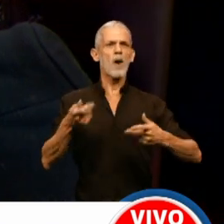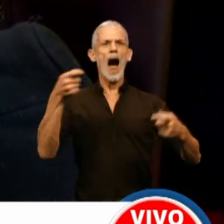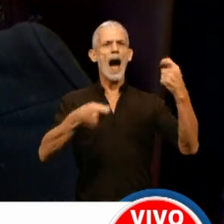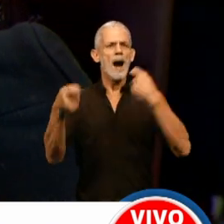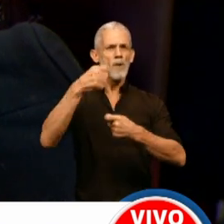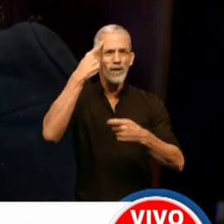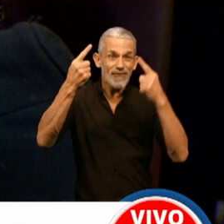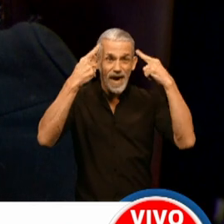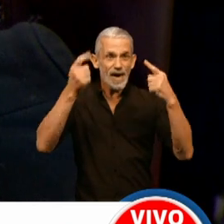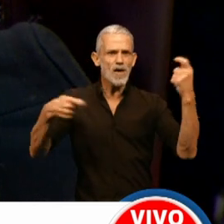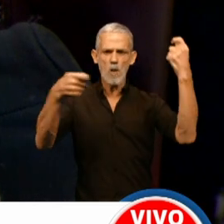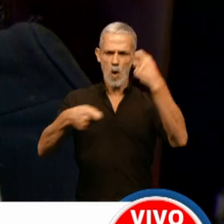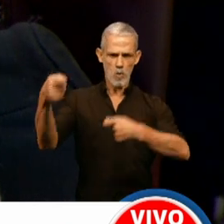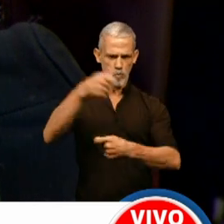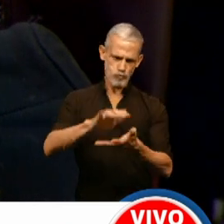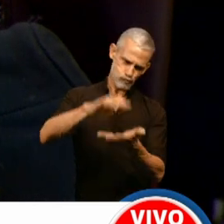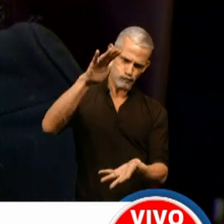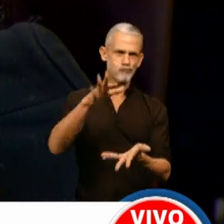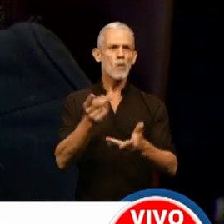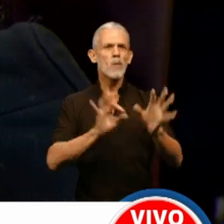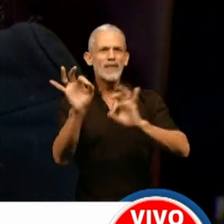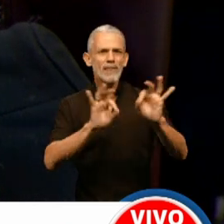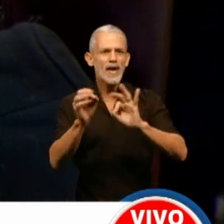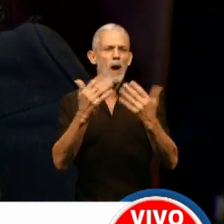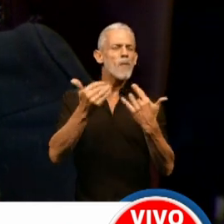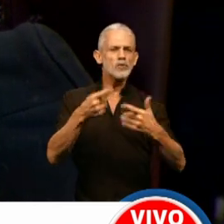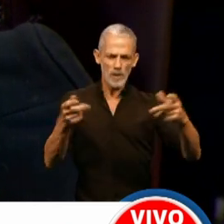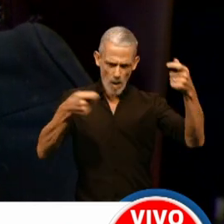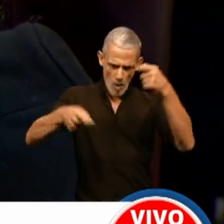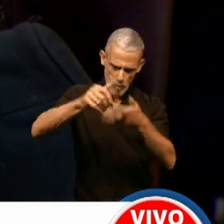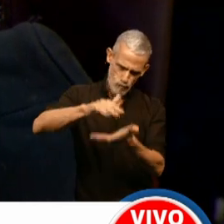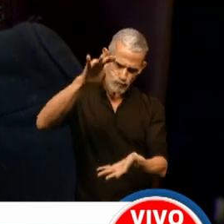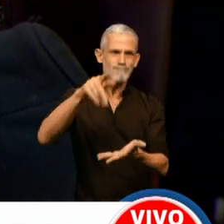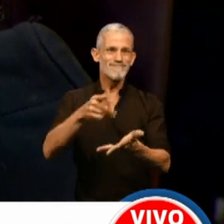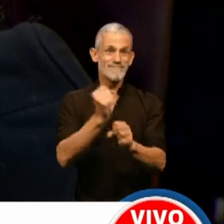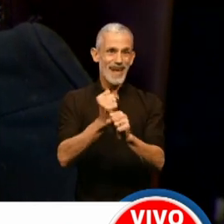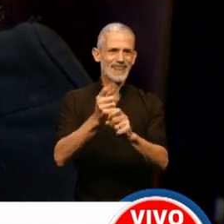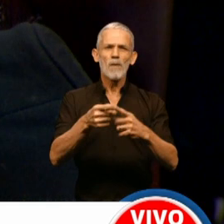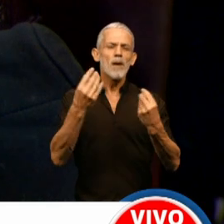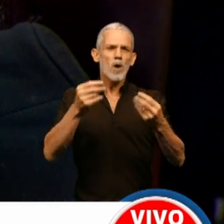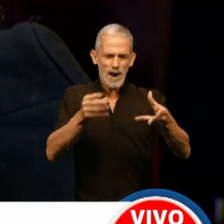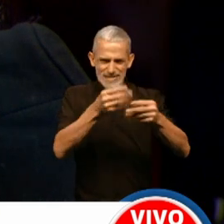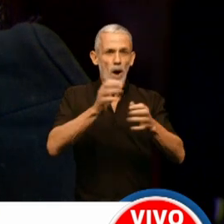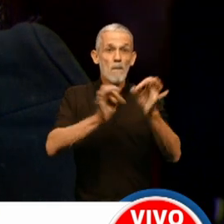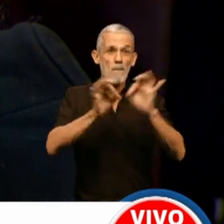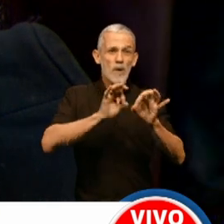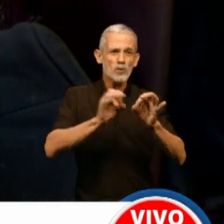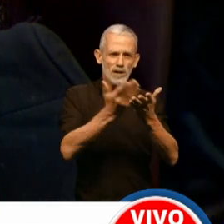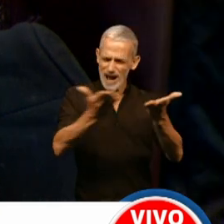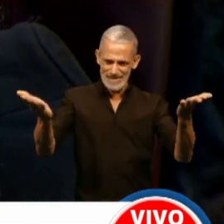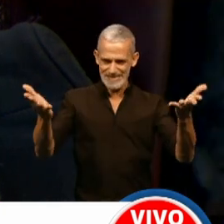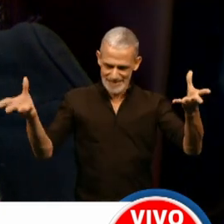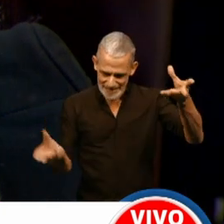de ideas y conceptos estrategias y posibilidades a partir de ese momento trabajamos en la unificación de los proyectos